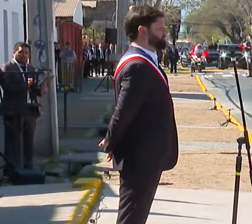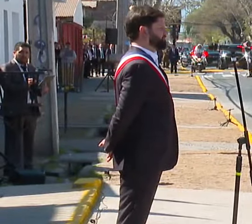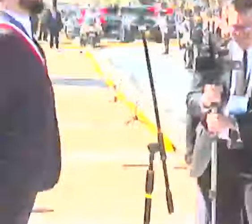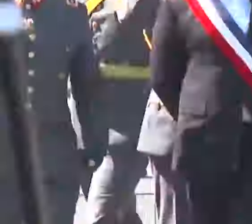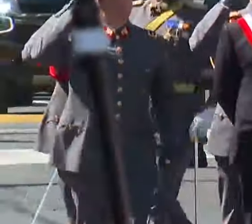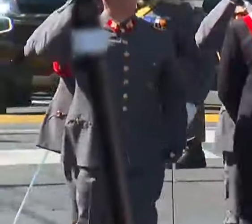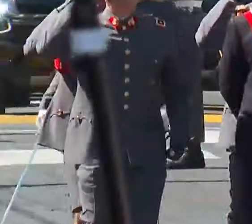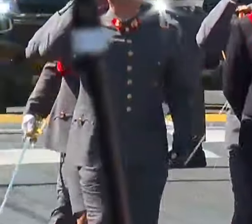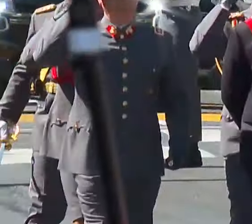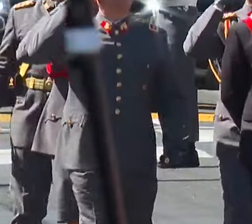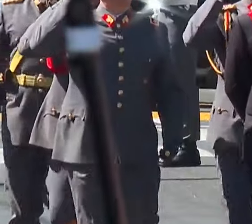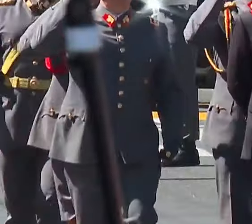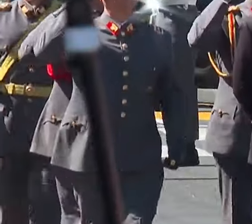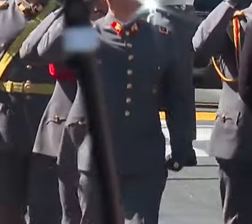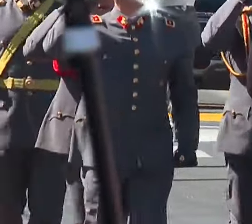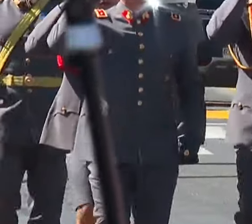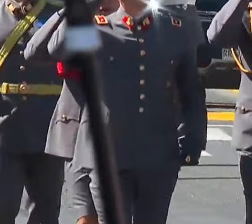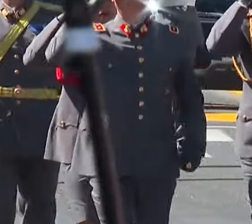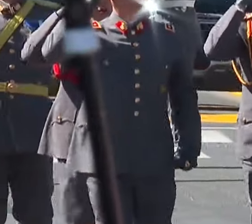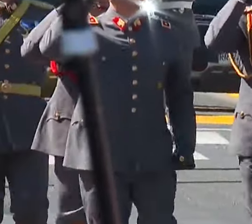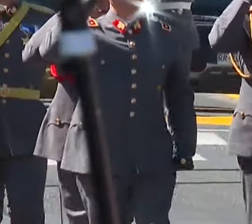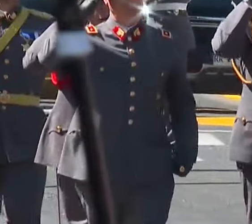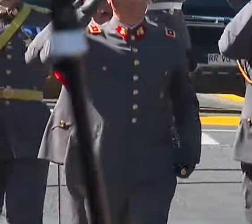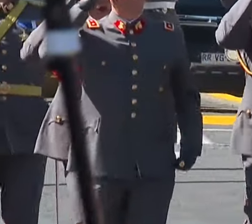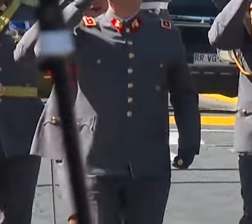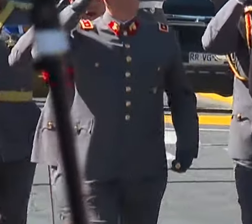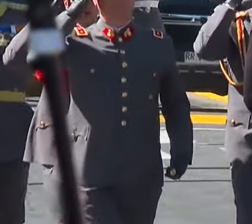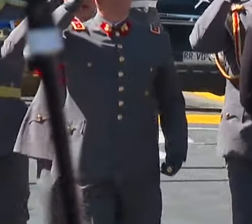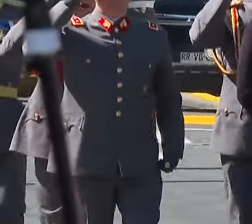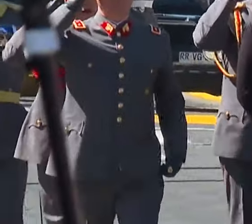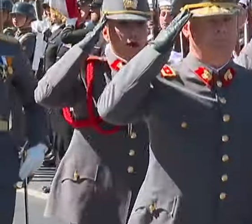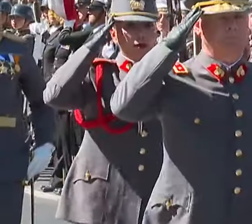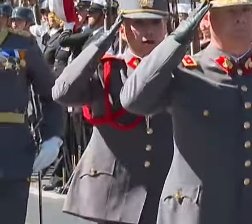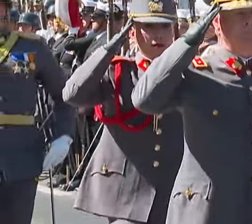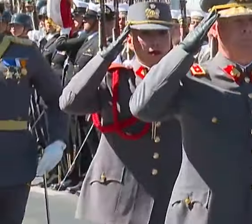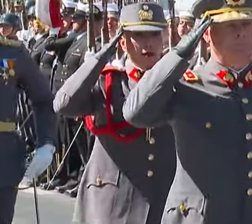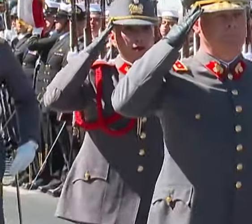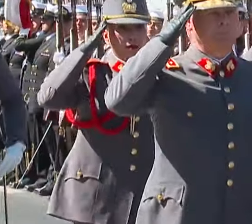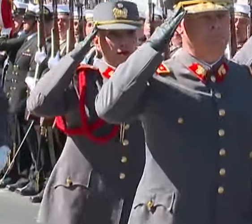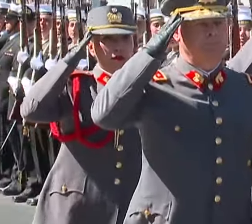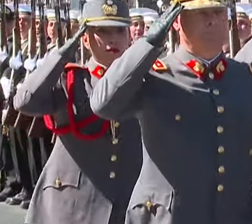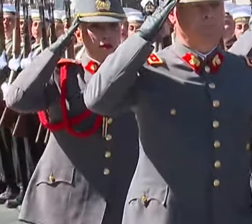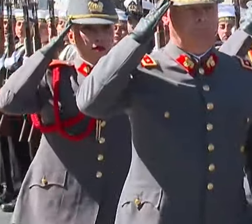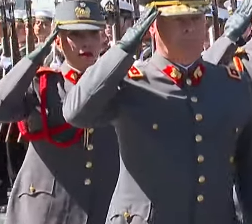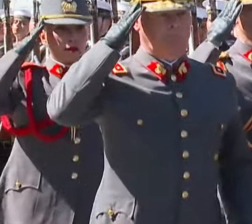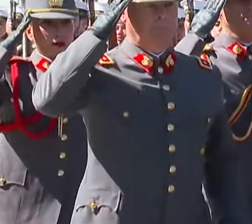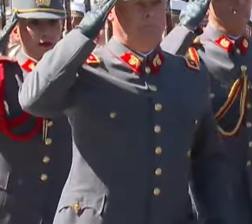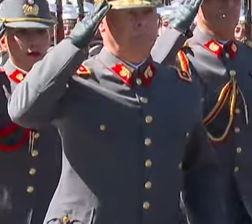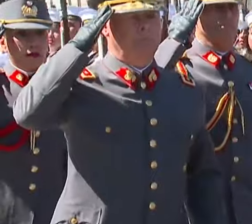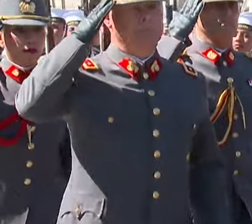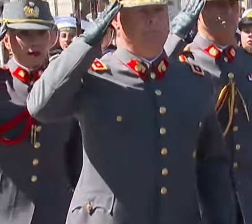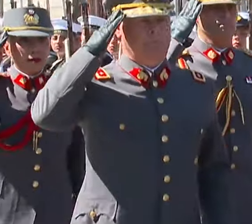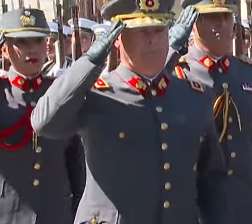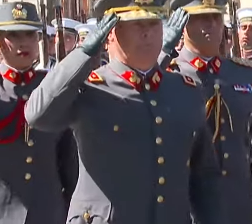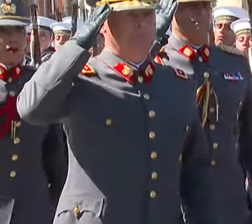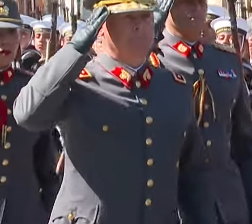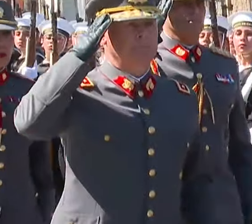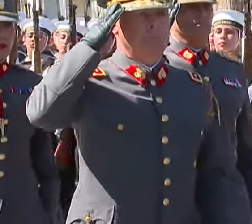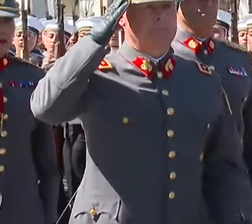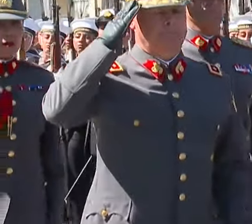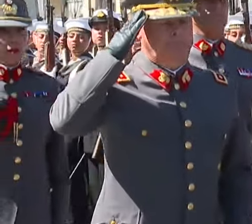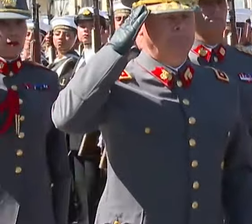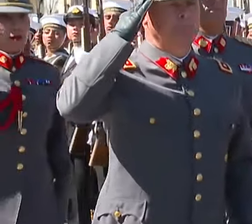nota fue el recibimiento de las escuelas matrices de las fuerzas armadas y carabineros al presidente de la república Gabriel borich